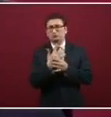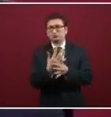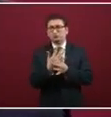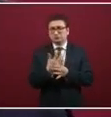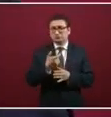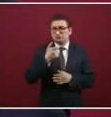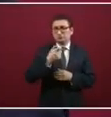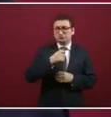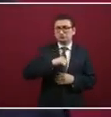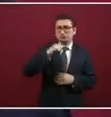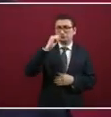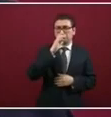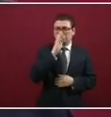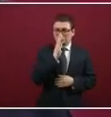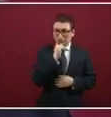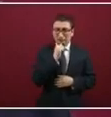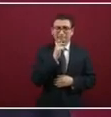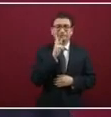la economía.